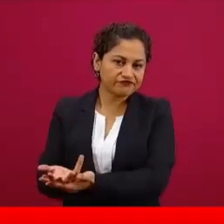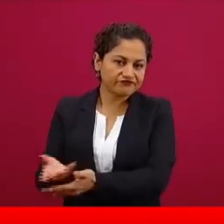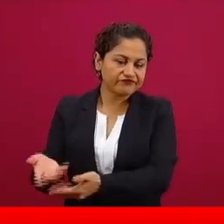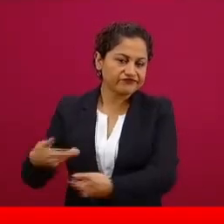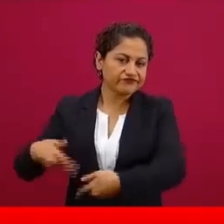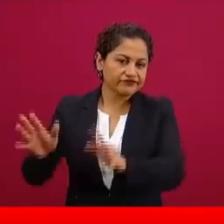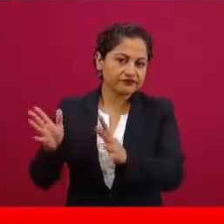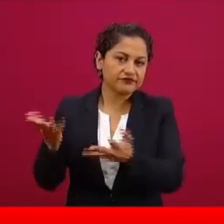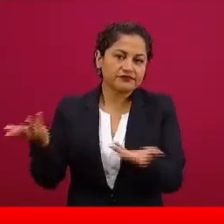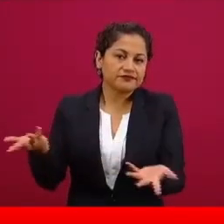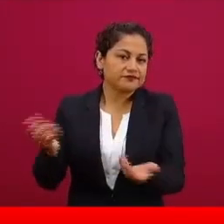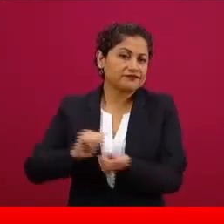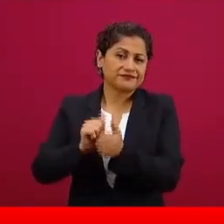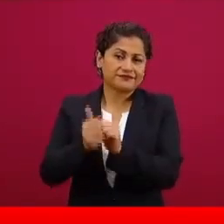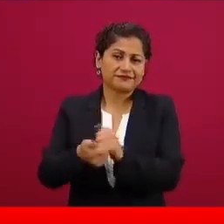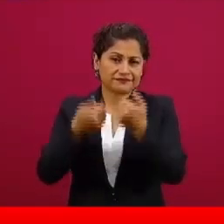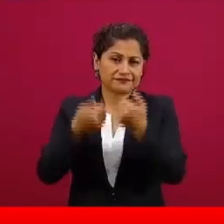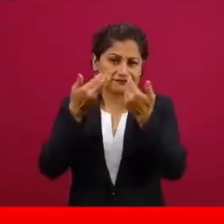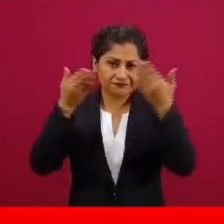pero